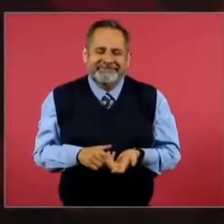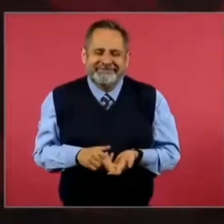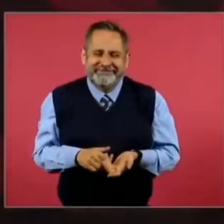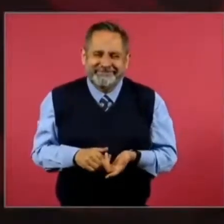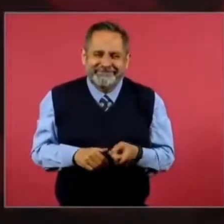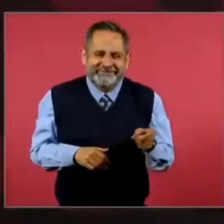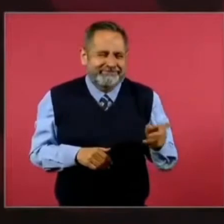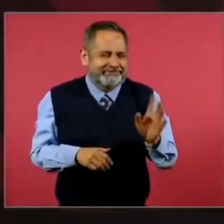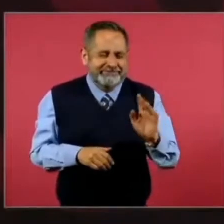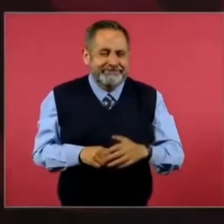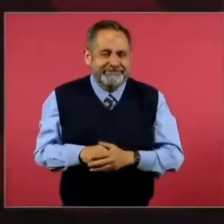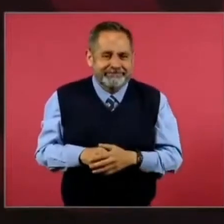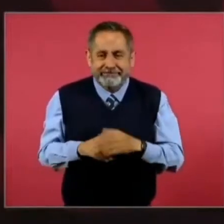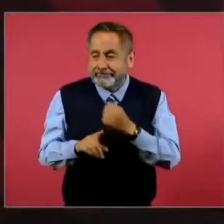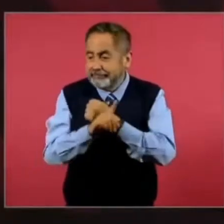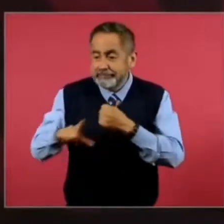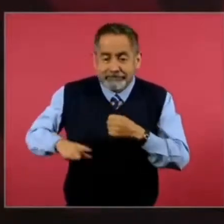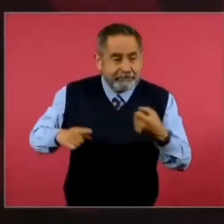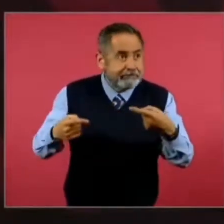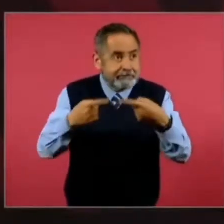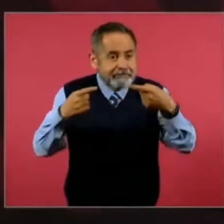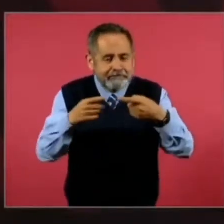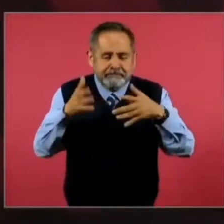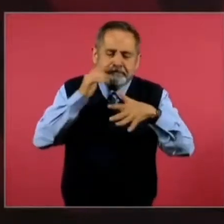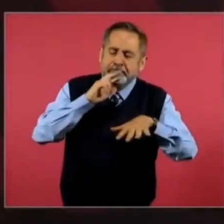entre gobiernos.